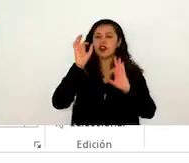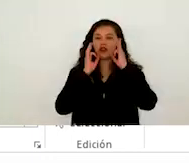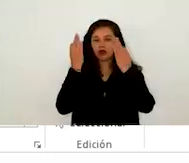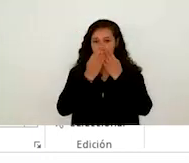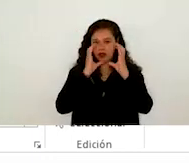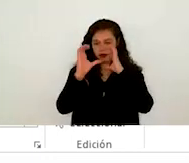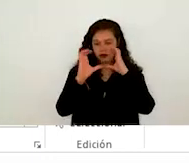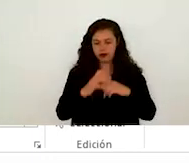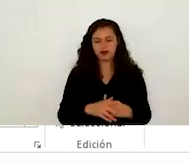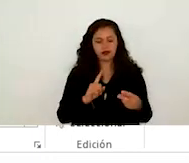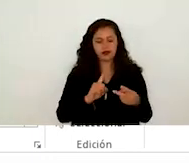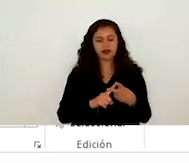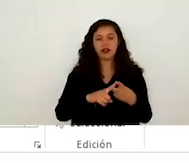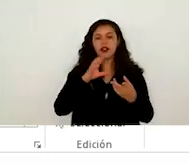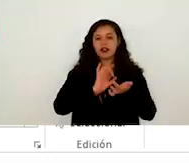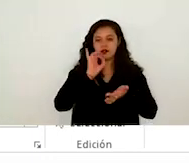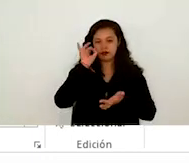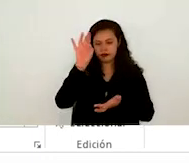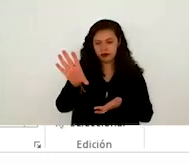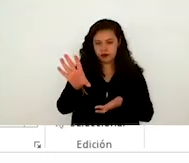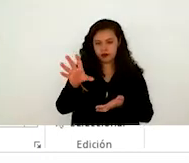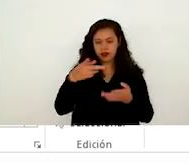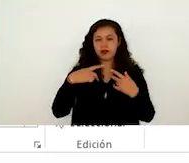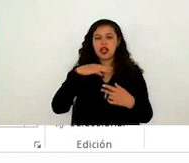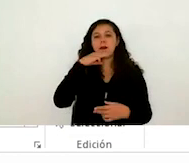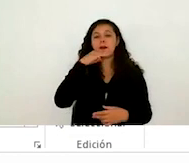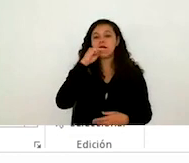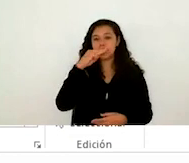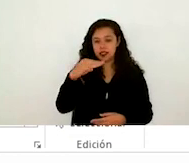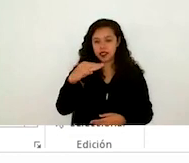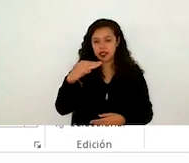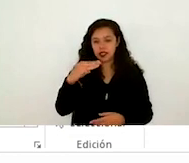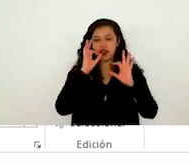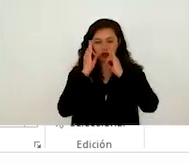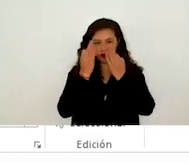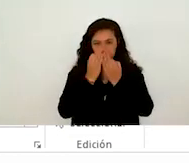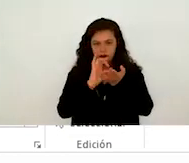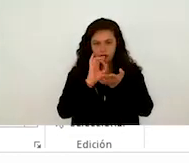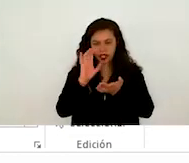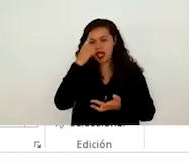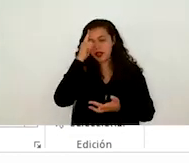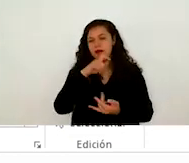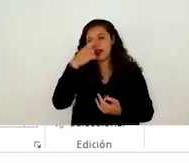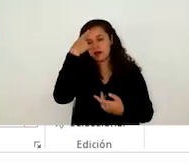emisor mensaje canal y receptor